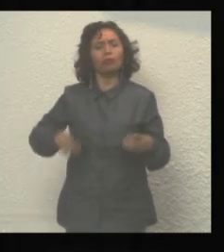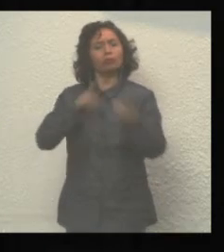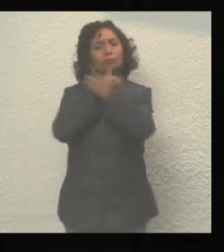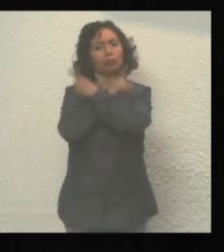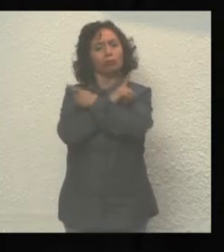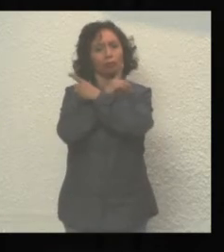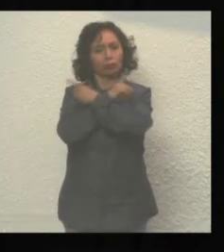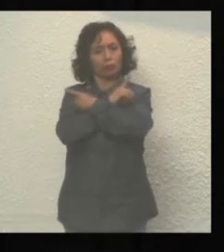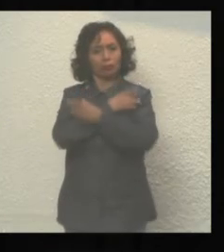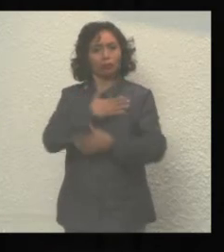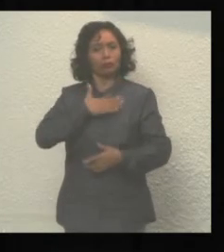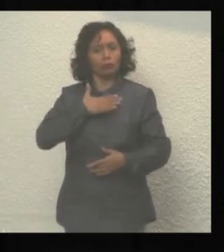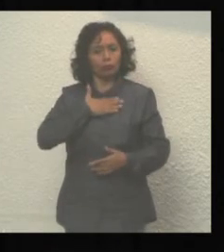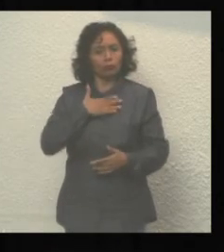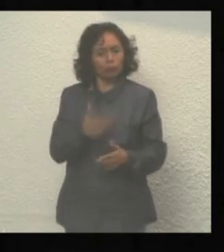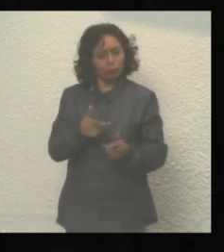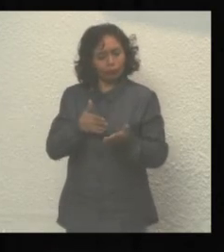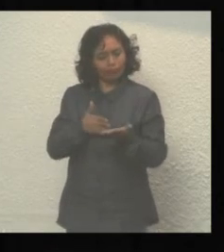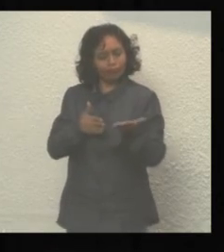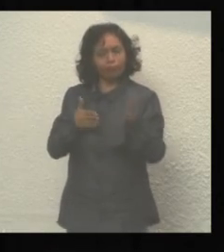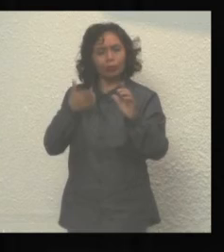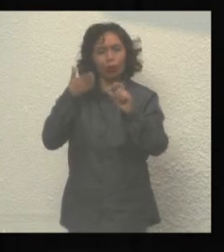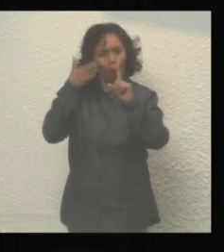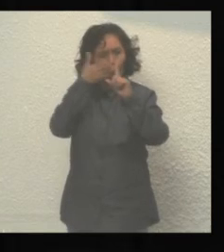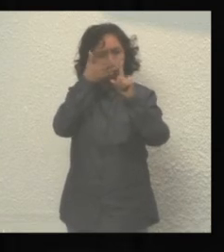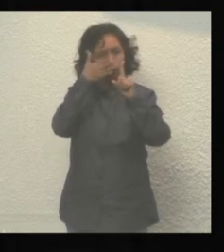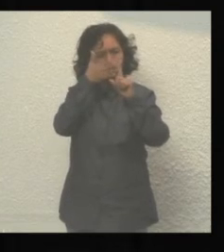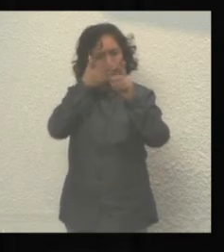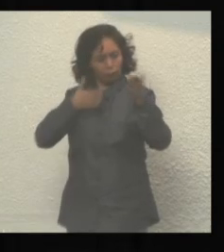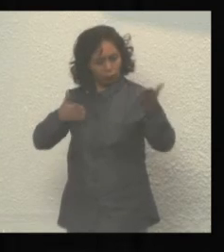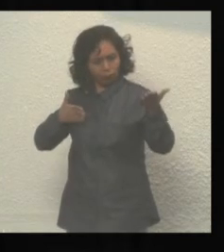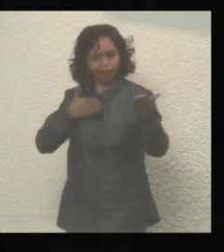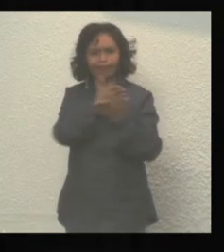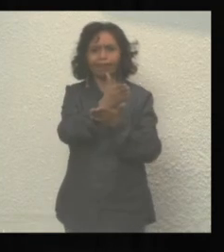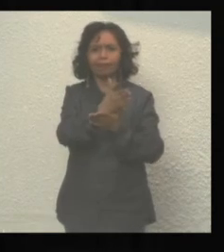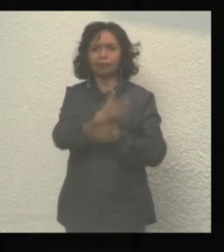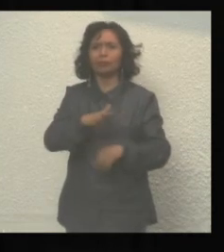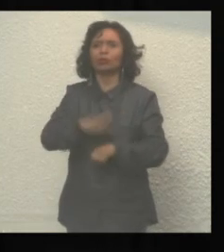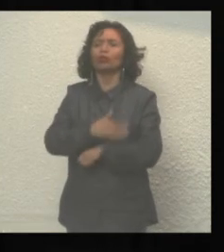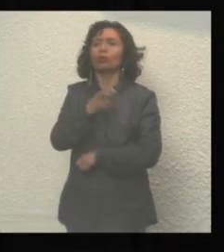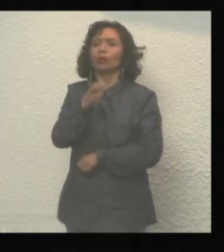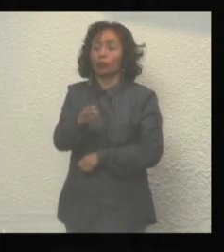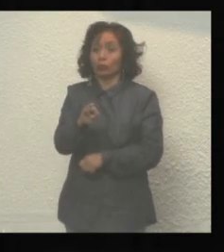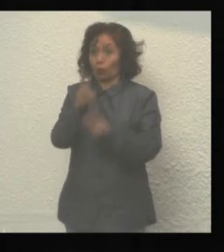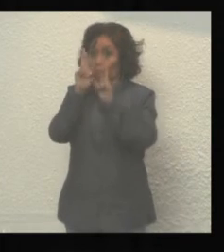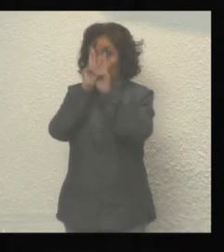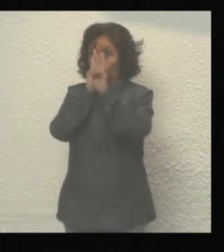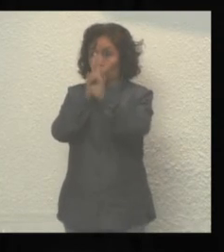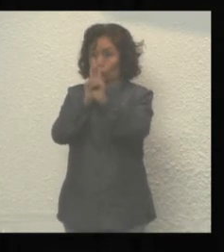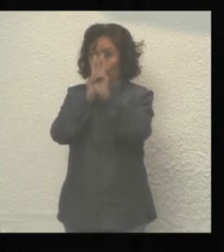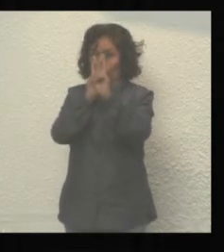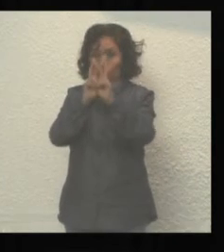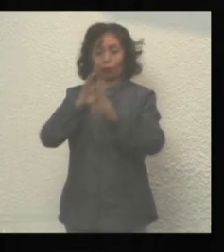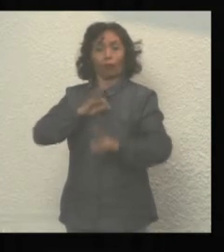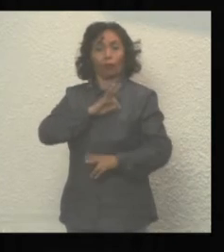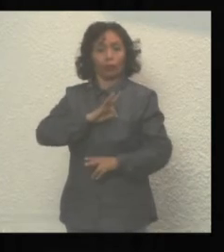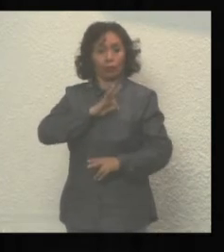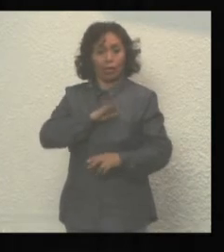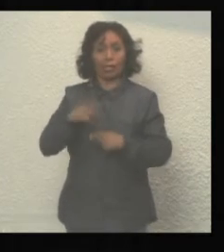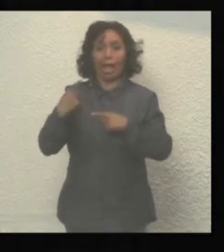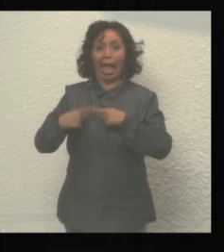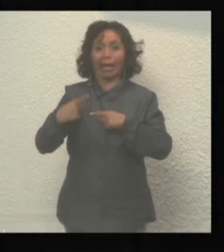Yo estoy convencido del camino trazado y por ello expreso mi reconocimiento y felicitación a